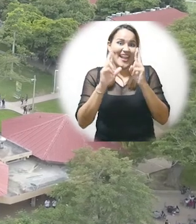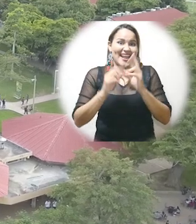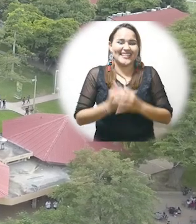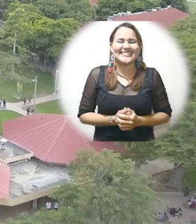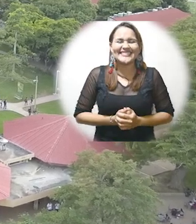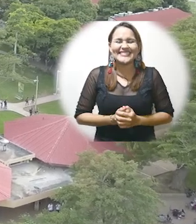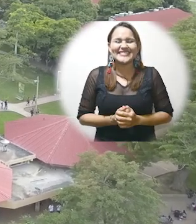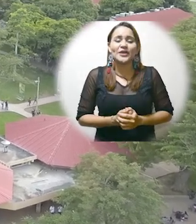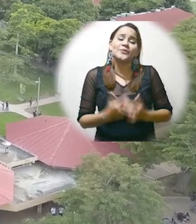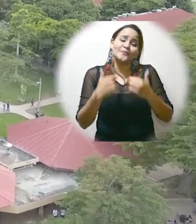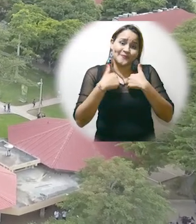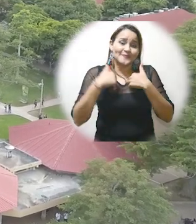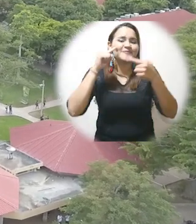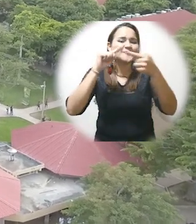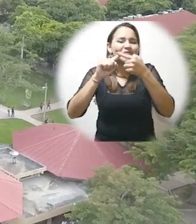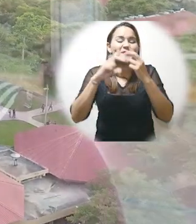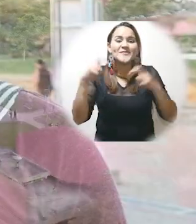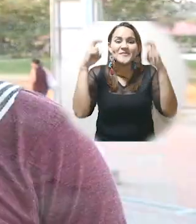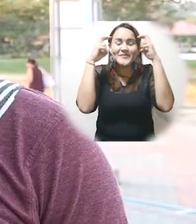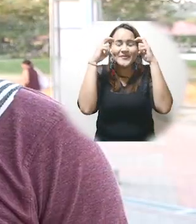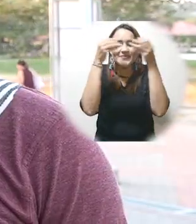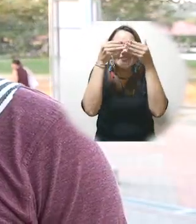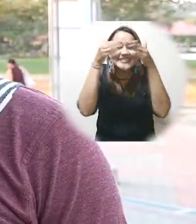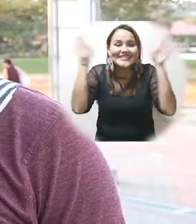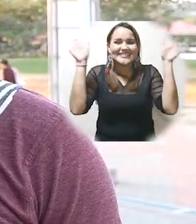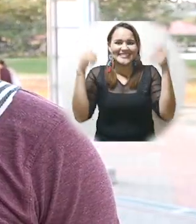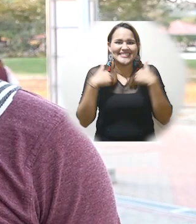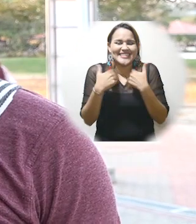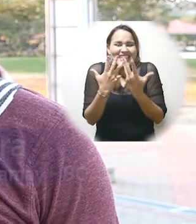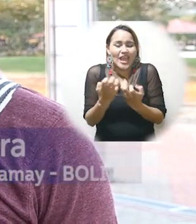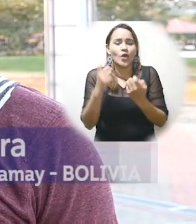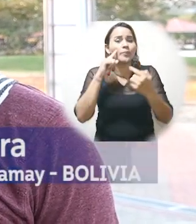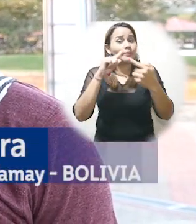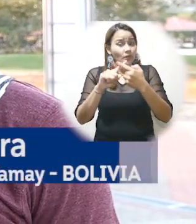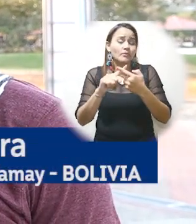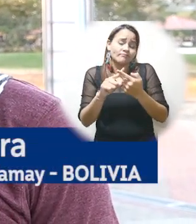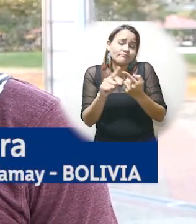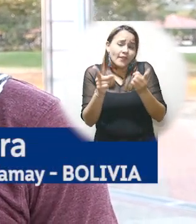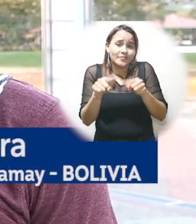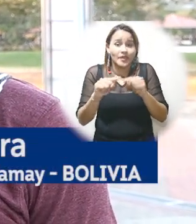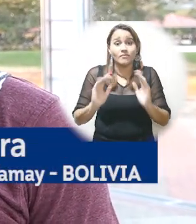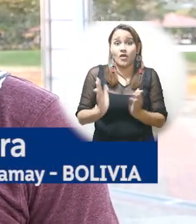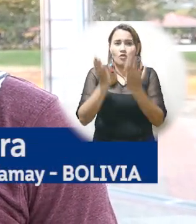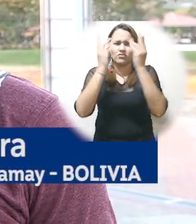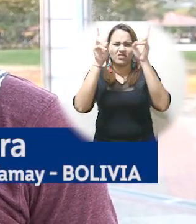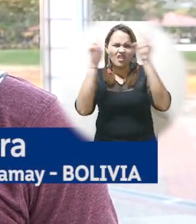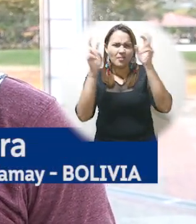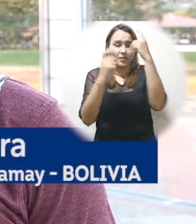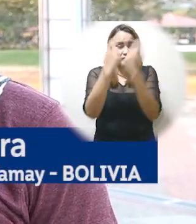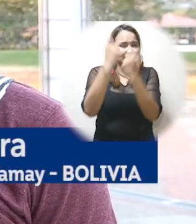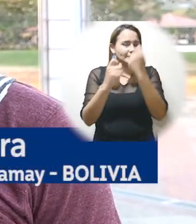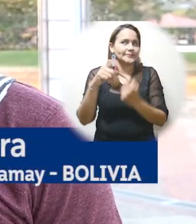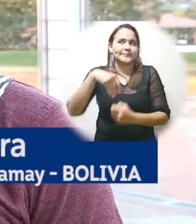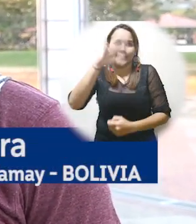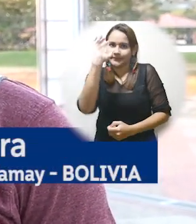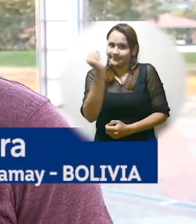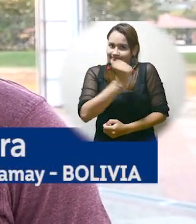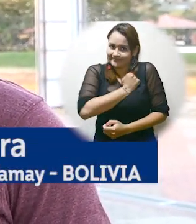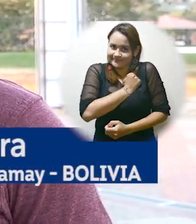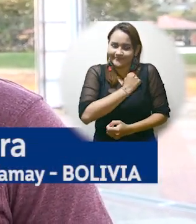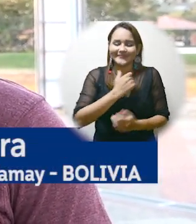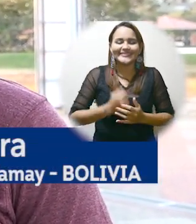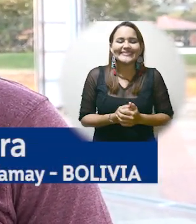pueda en la aula de clases. Quiero ampliar mis conocimientos, mejorar mi capacidad en las finanzas, que es lo